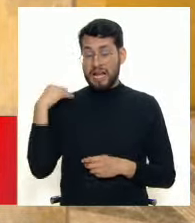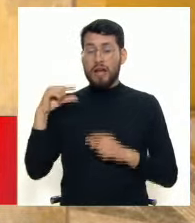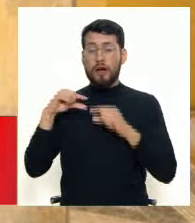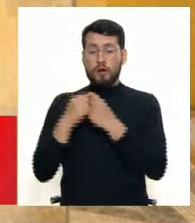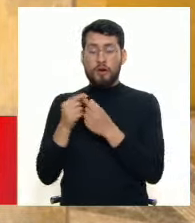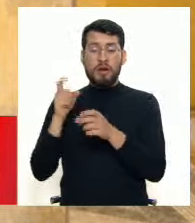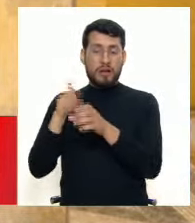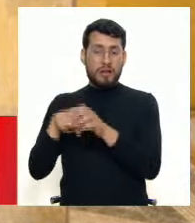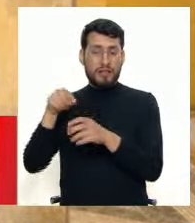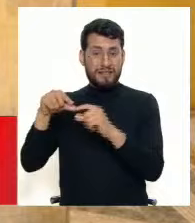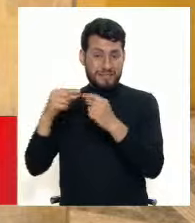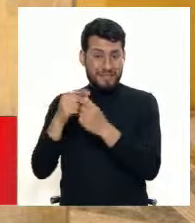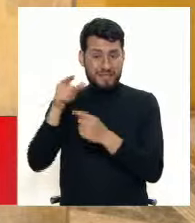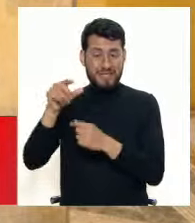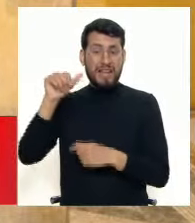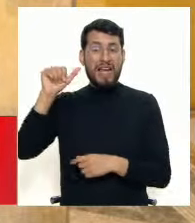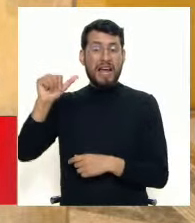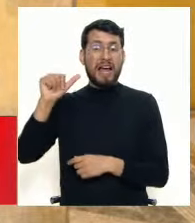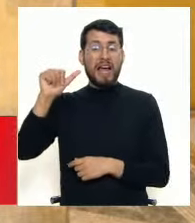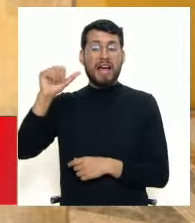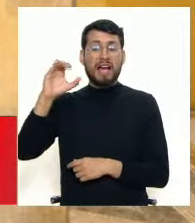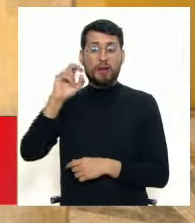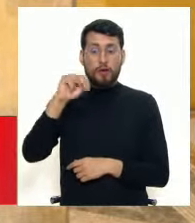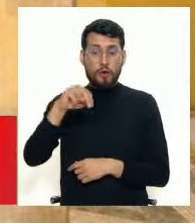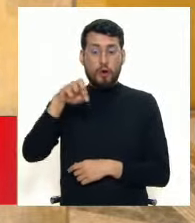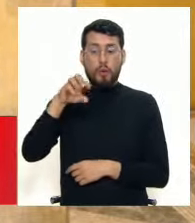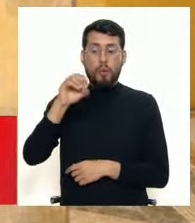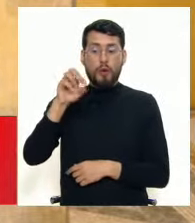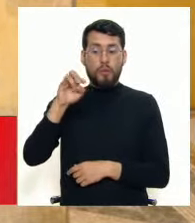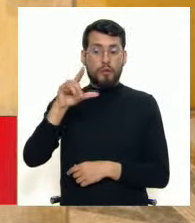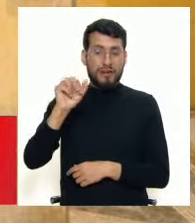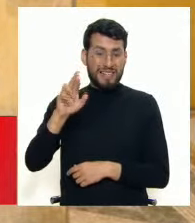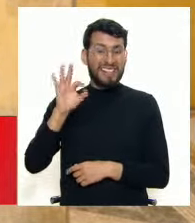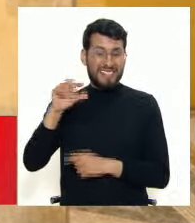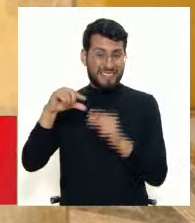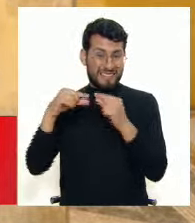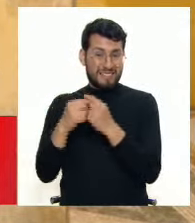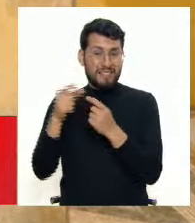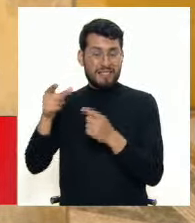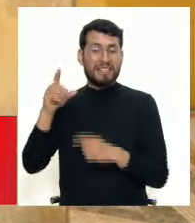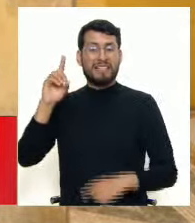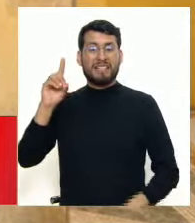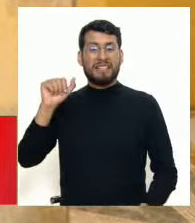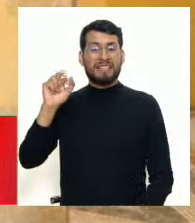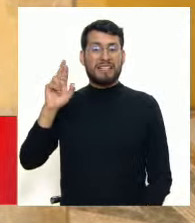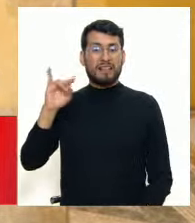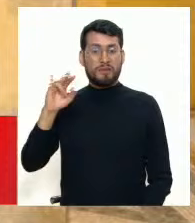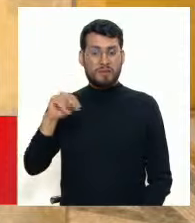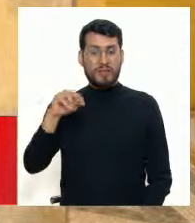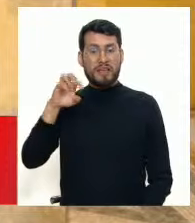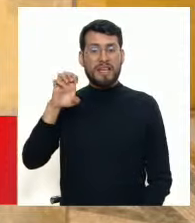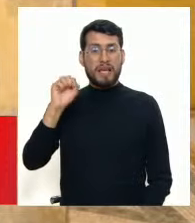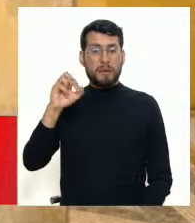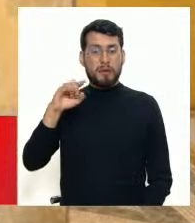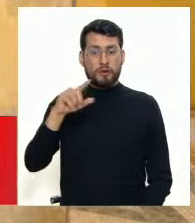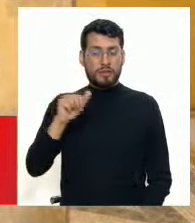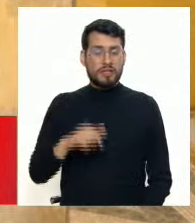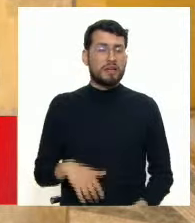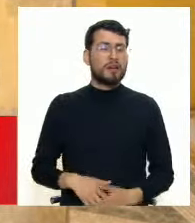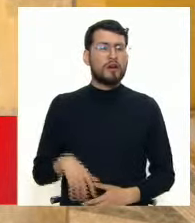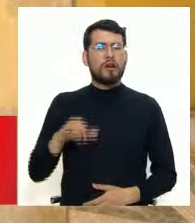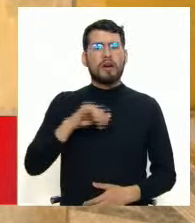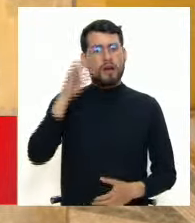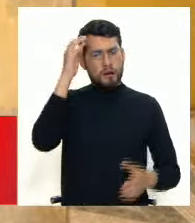del partido o la bancada de Acción Popular, bancada a la que pertenece el congresista Darwin Espinosa, y también la